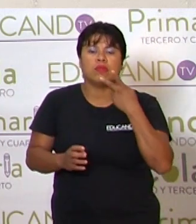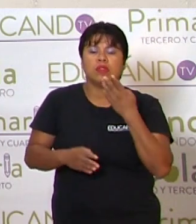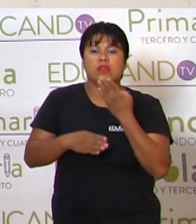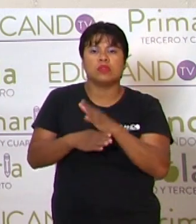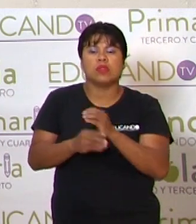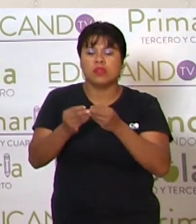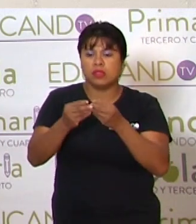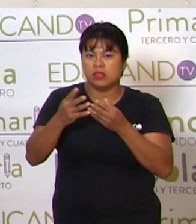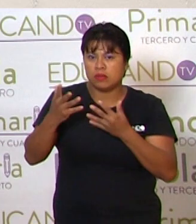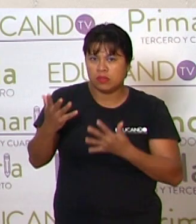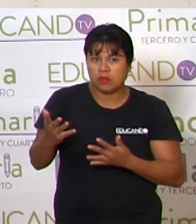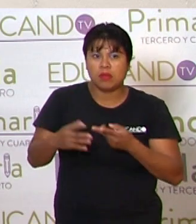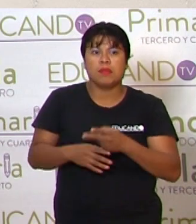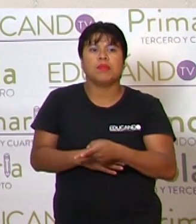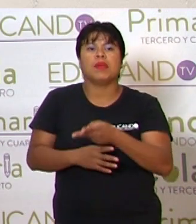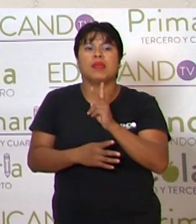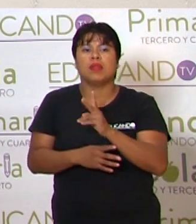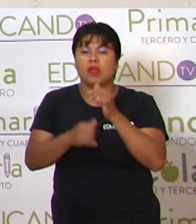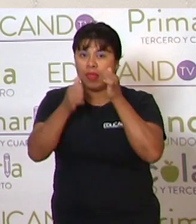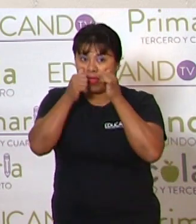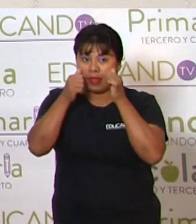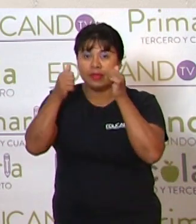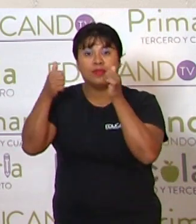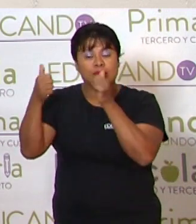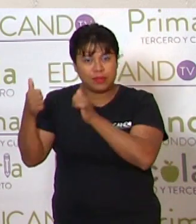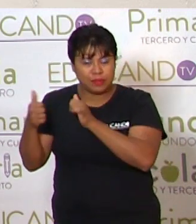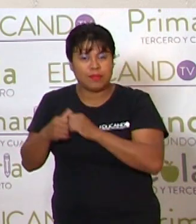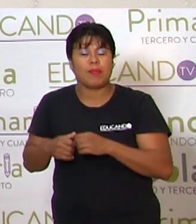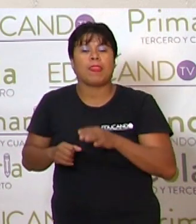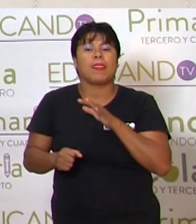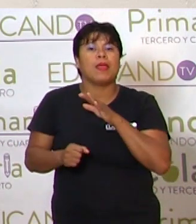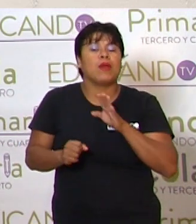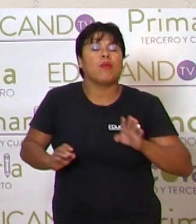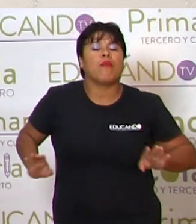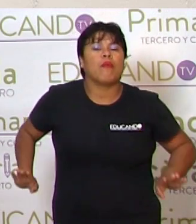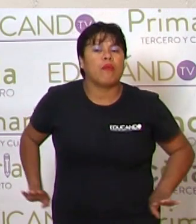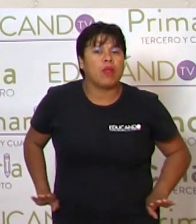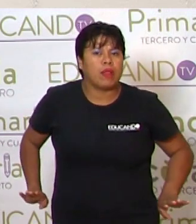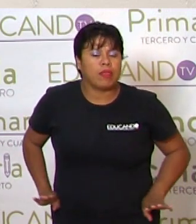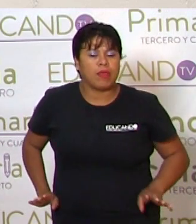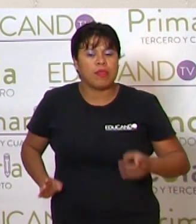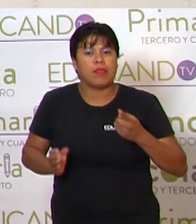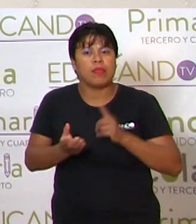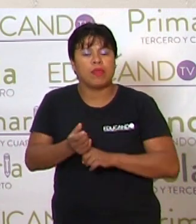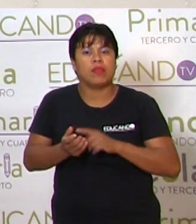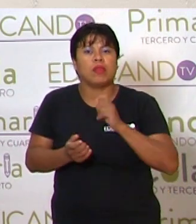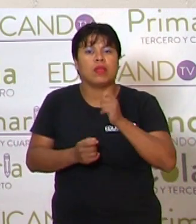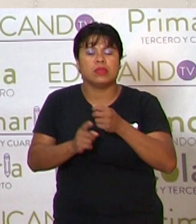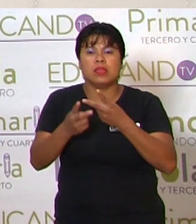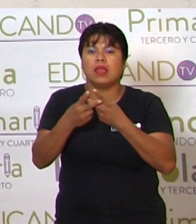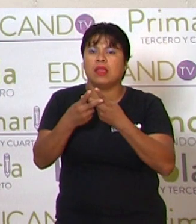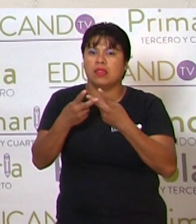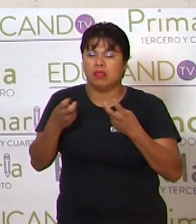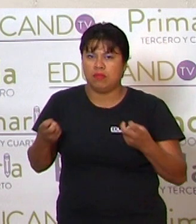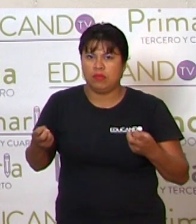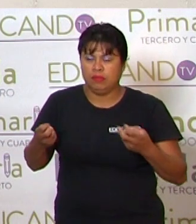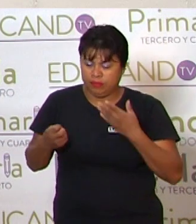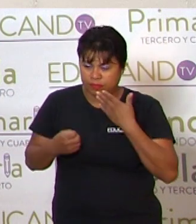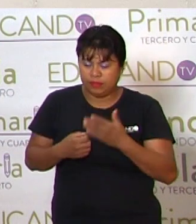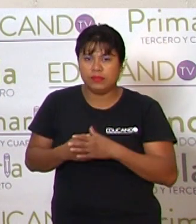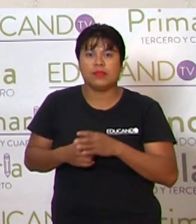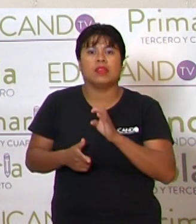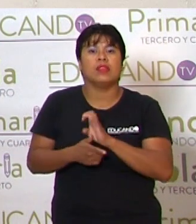de una descripción, pero, atención acá, cualidad dentro de lo que son adjetivos.